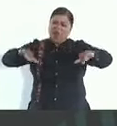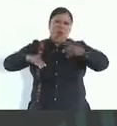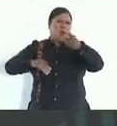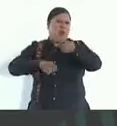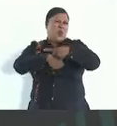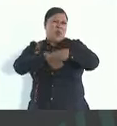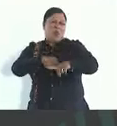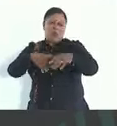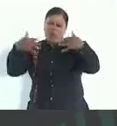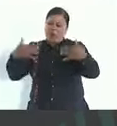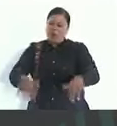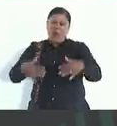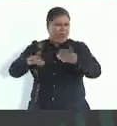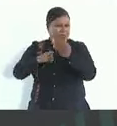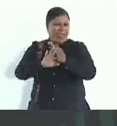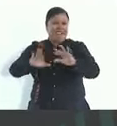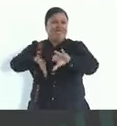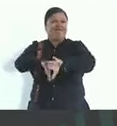causado.